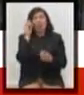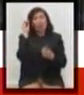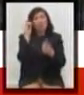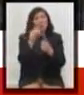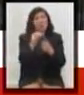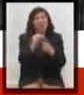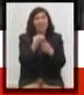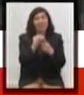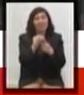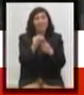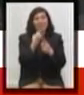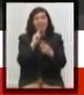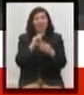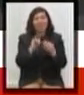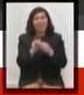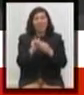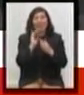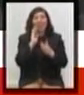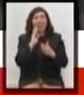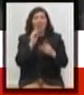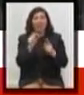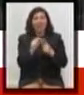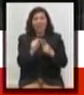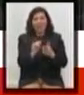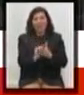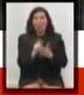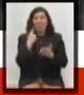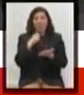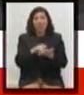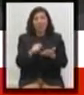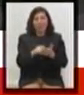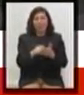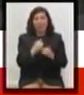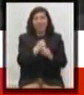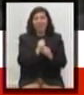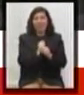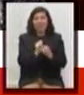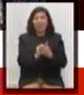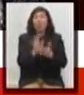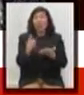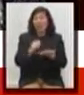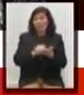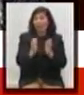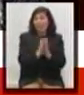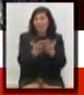opinión sobre las jergas y las lisuras escritas en obras?